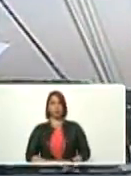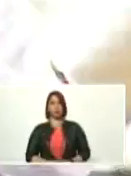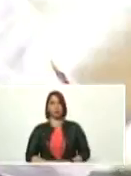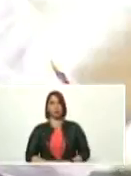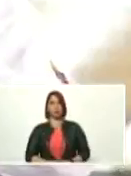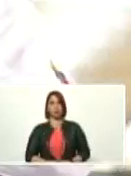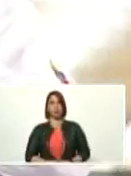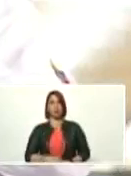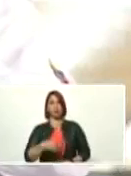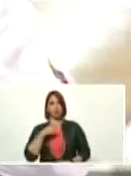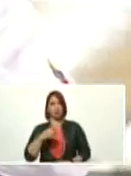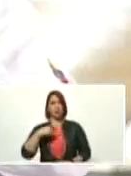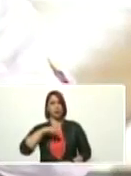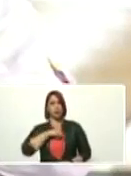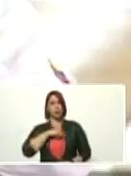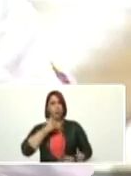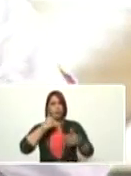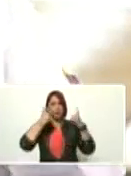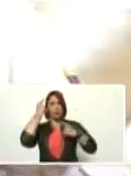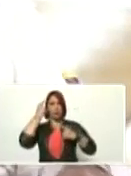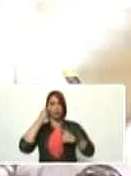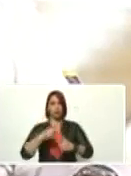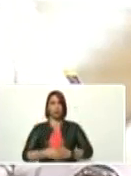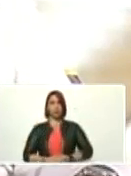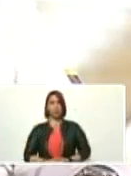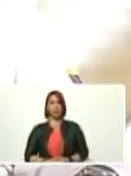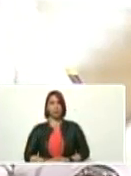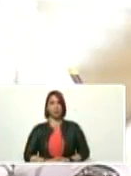Y de allí es que nuestro comandante Hugo Chávez